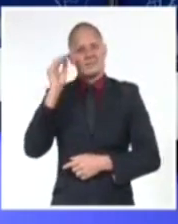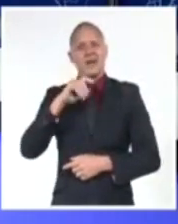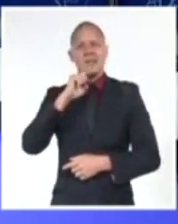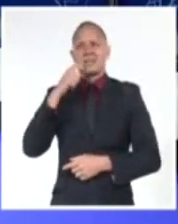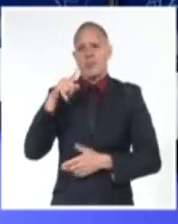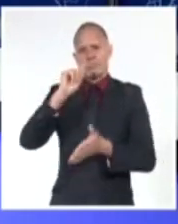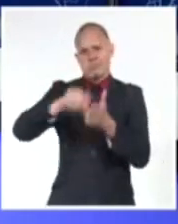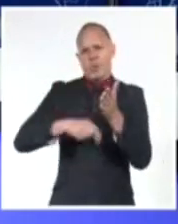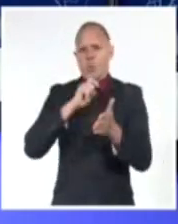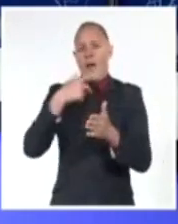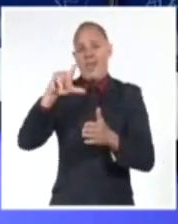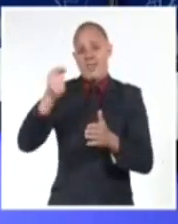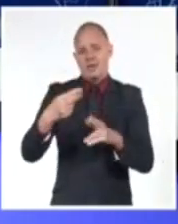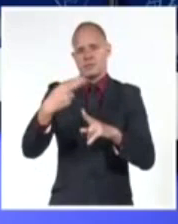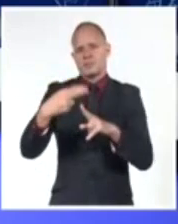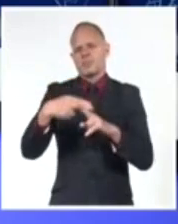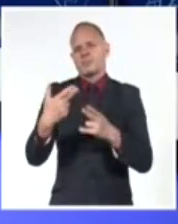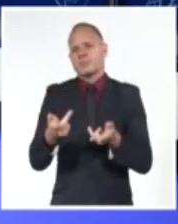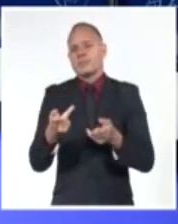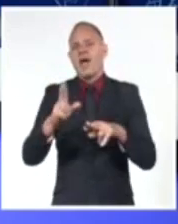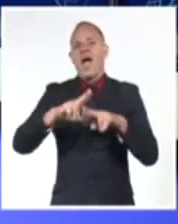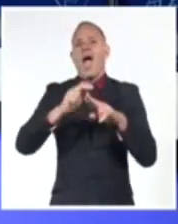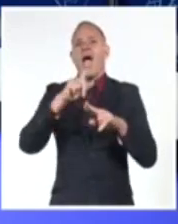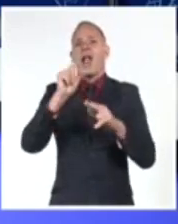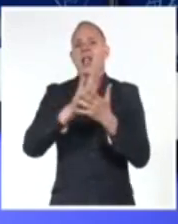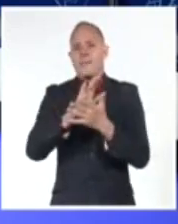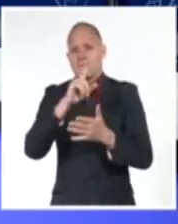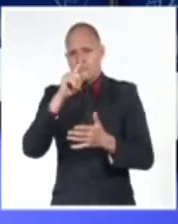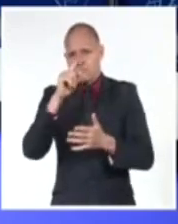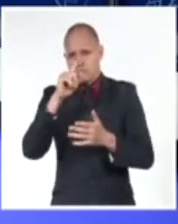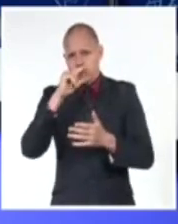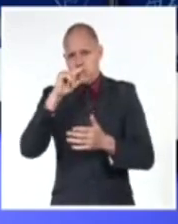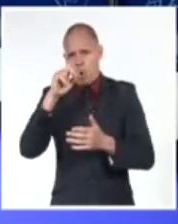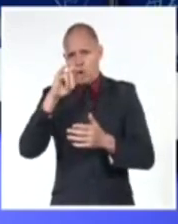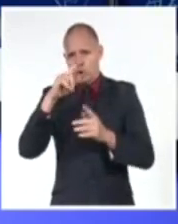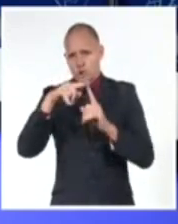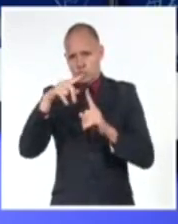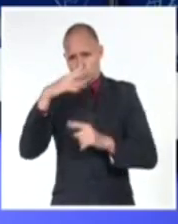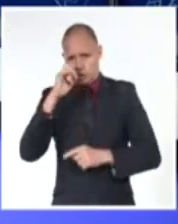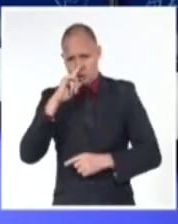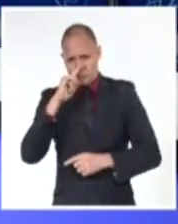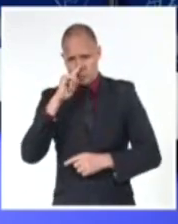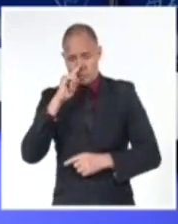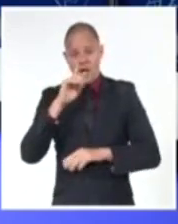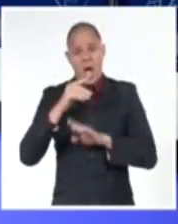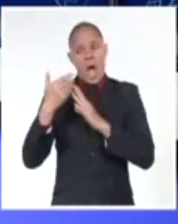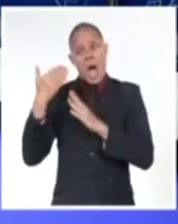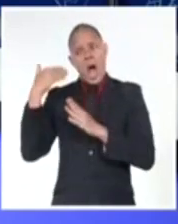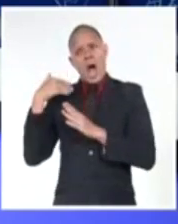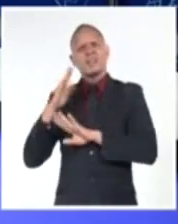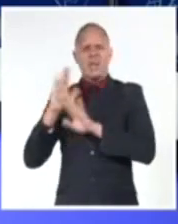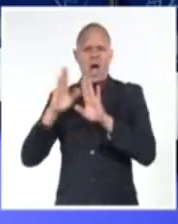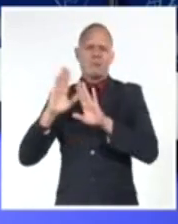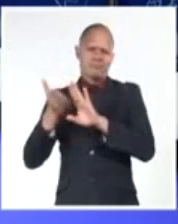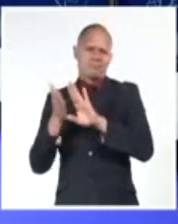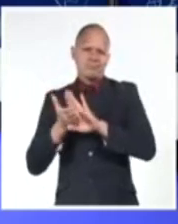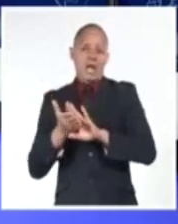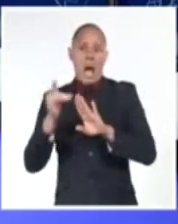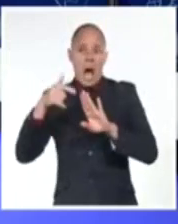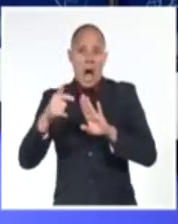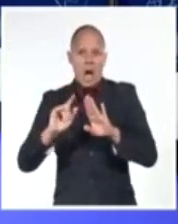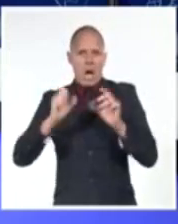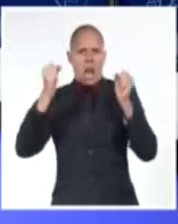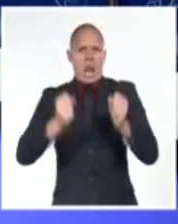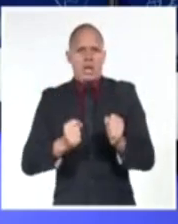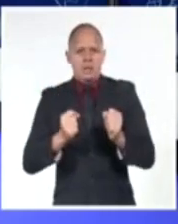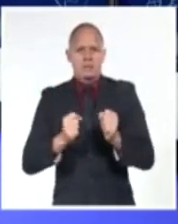a diferencia de sus antecesoras, estableció una doctrina legal para codificar el bloqueo. Y con ello, Talía, Estados